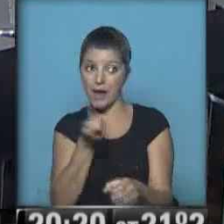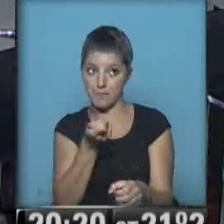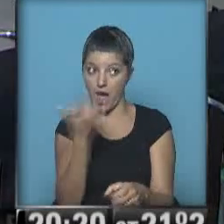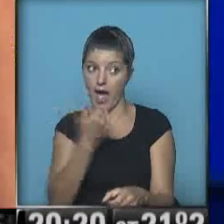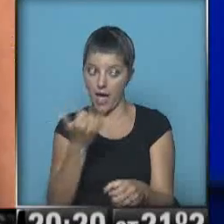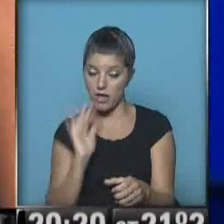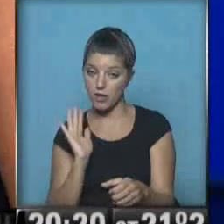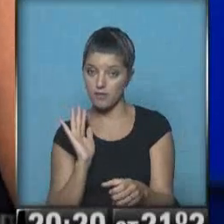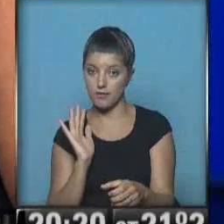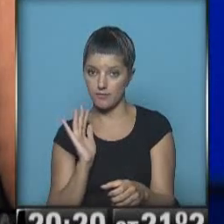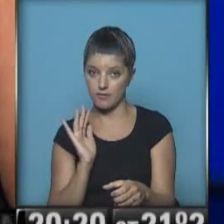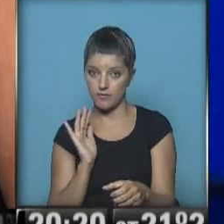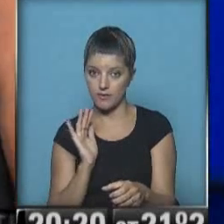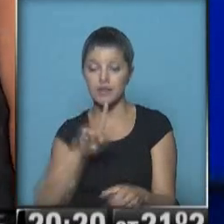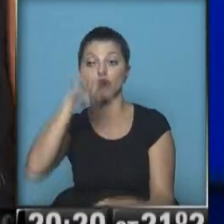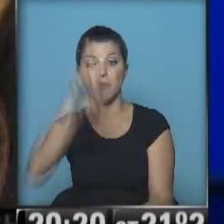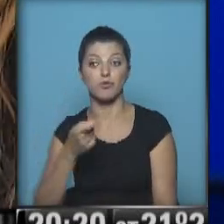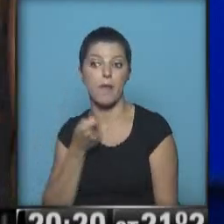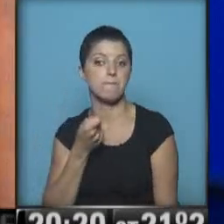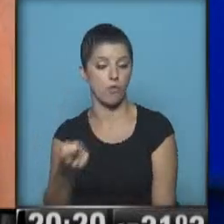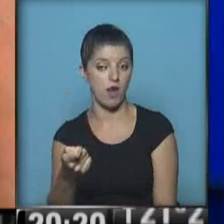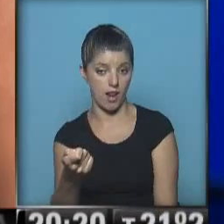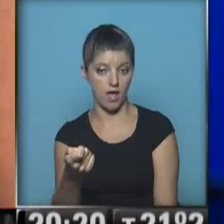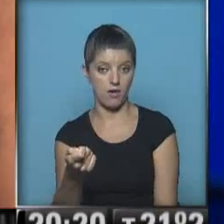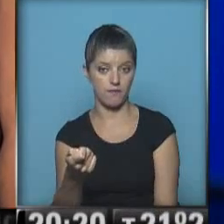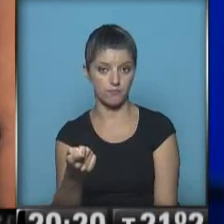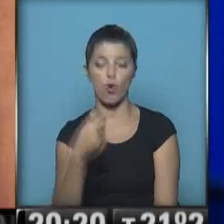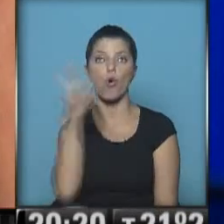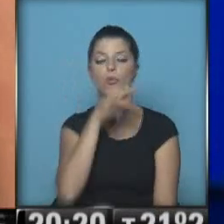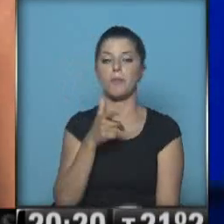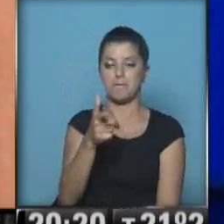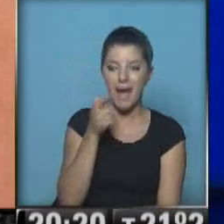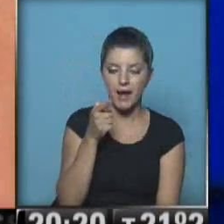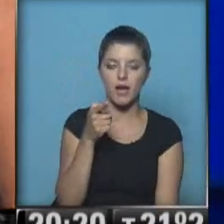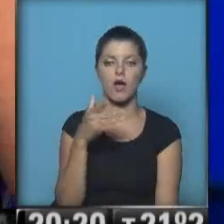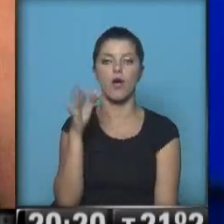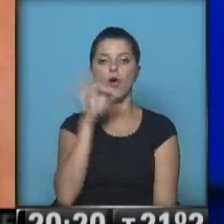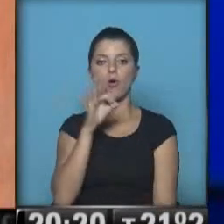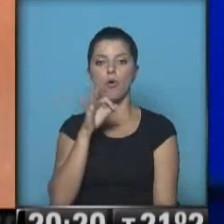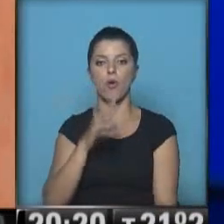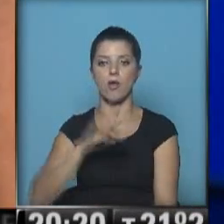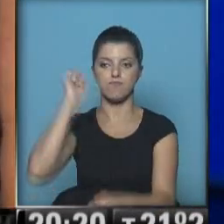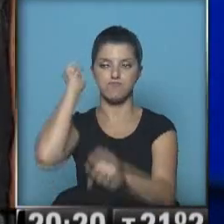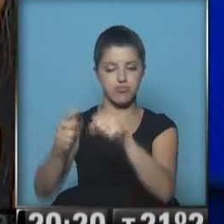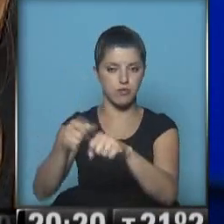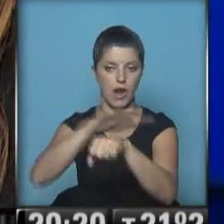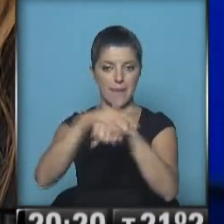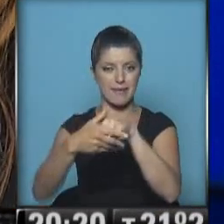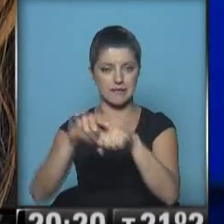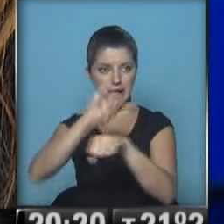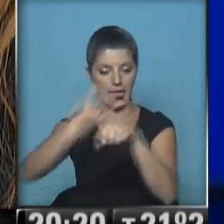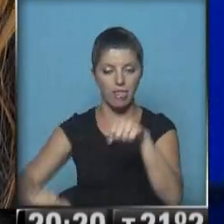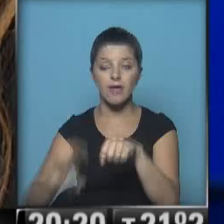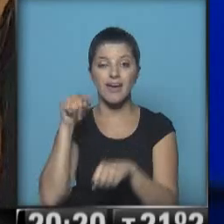y este y apuñala gente o dispara o le rompe la cabeza a alguien digamos esta